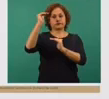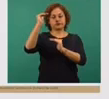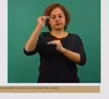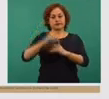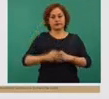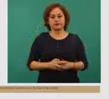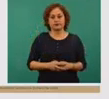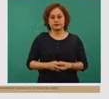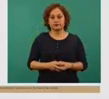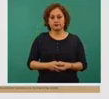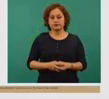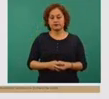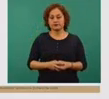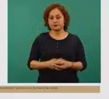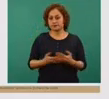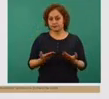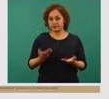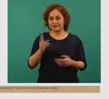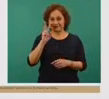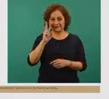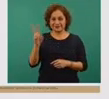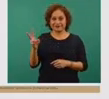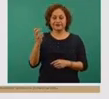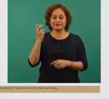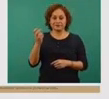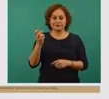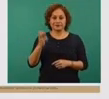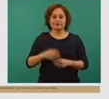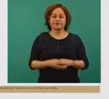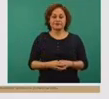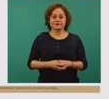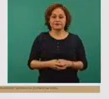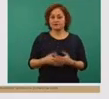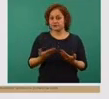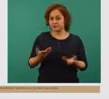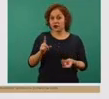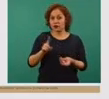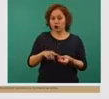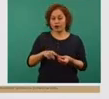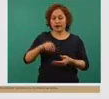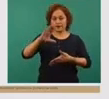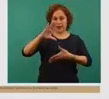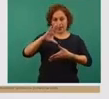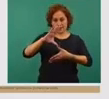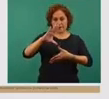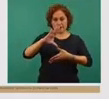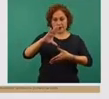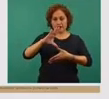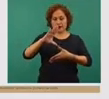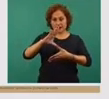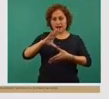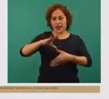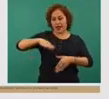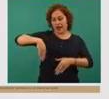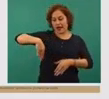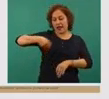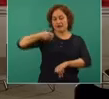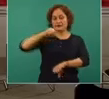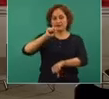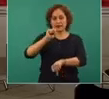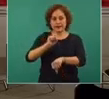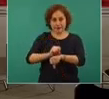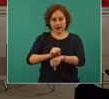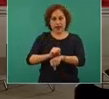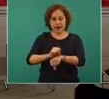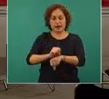clara descendente para efectos de la región de las Américas. Tenemos ya una semana en donde esa tendencia